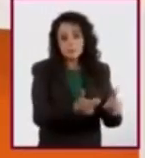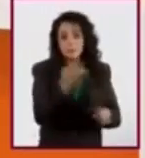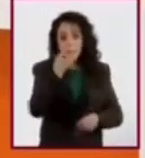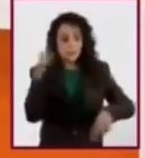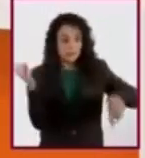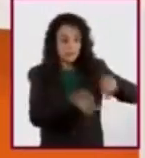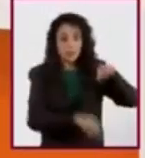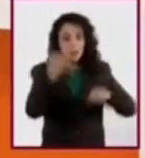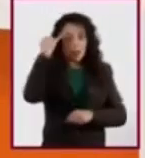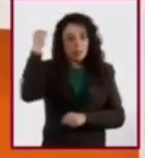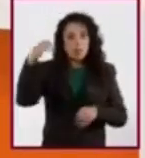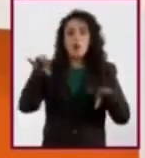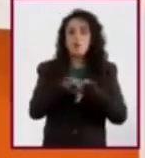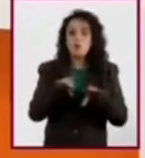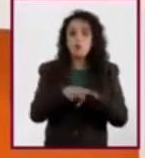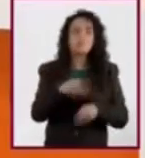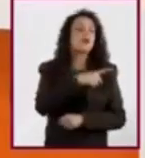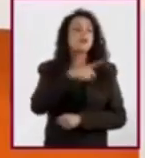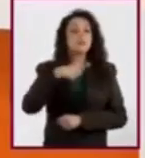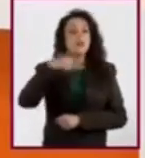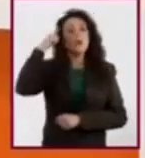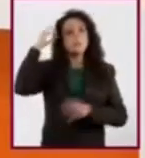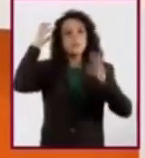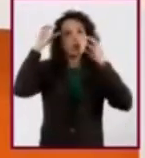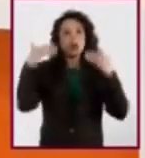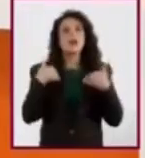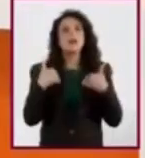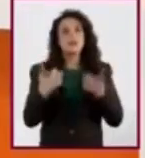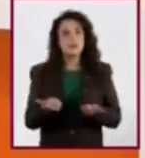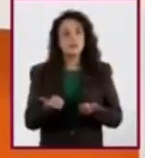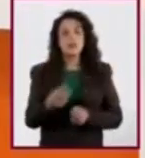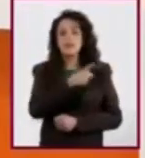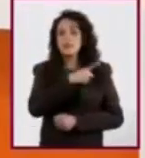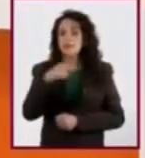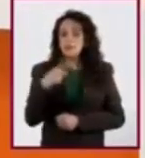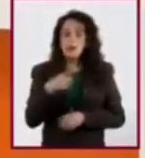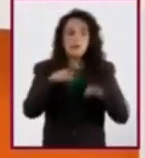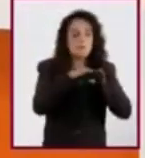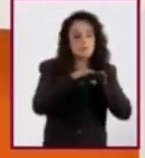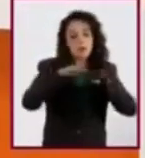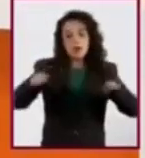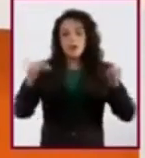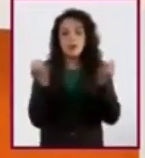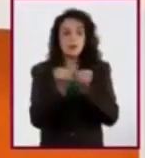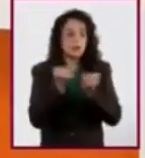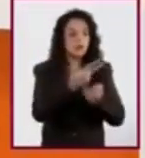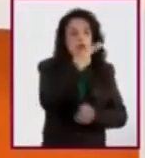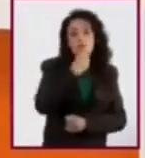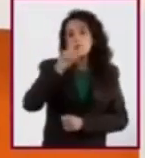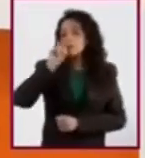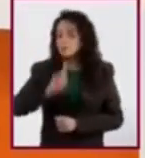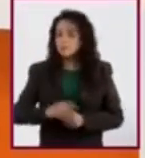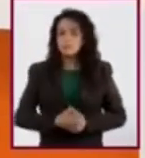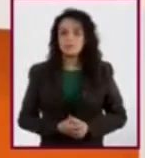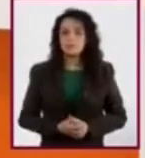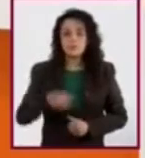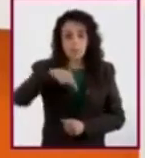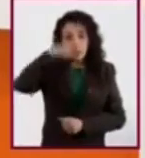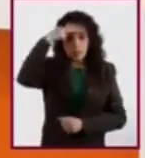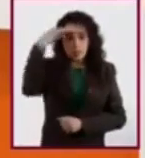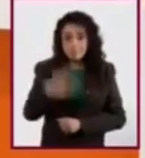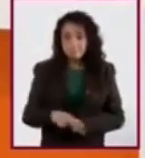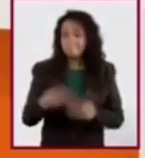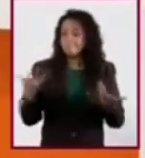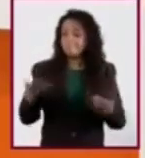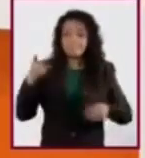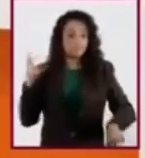ideas, deben emplear el pensamiento crítico y evitar el trato inequitativo. En nuestro país es muy común el